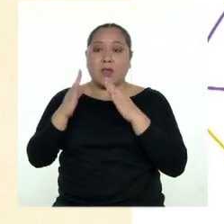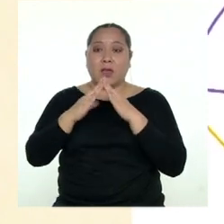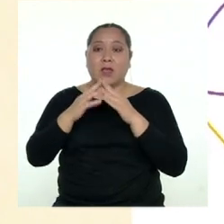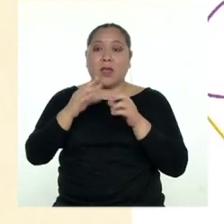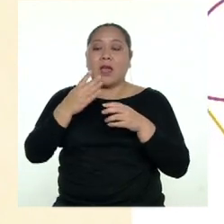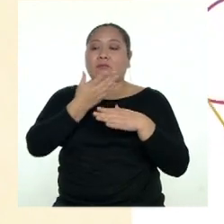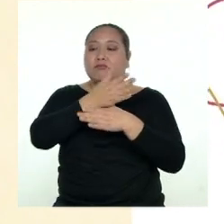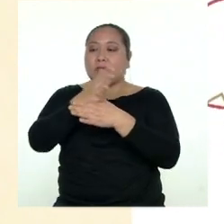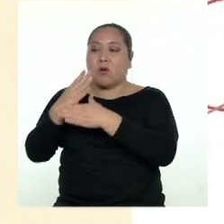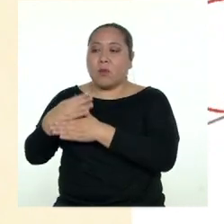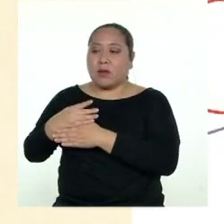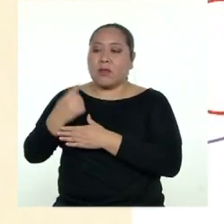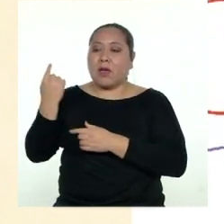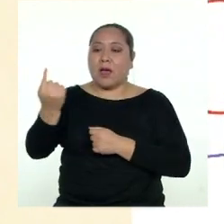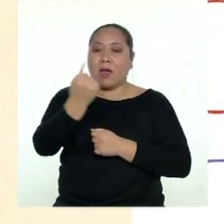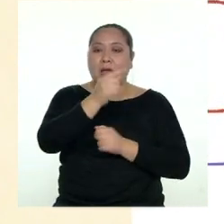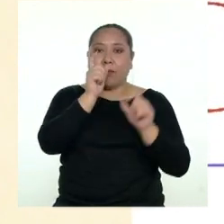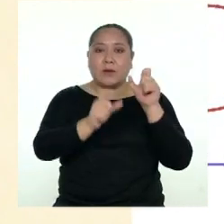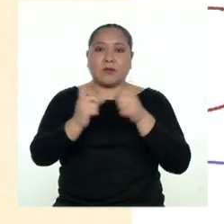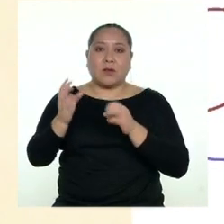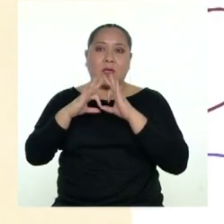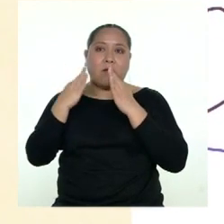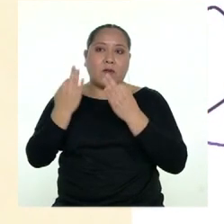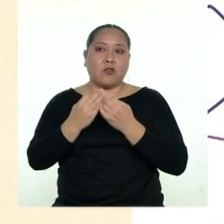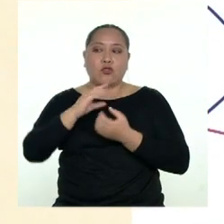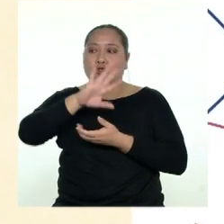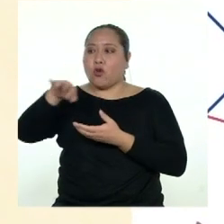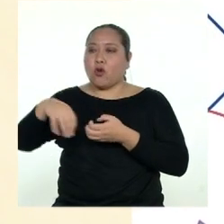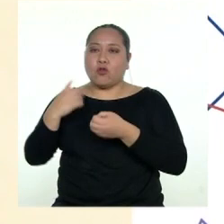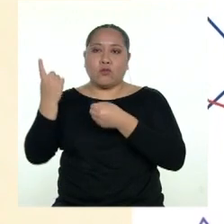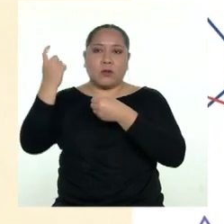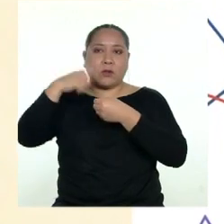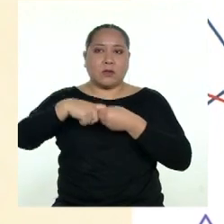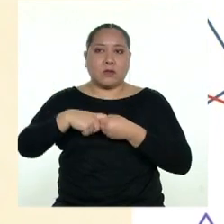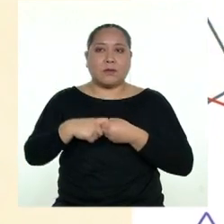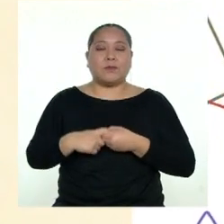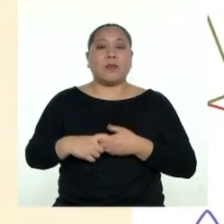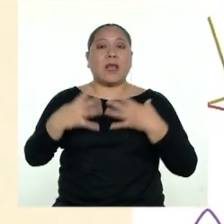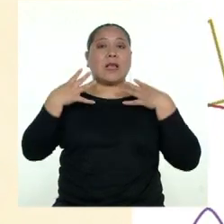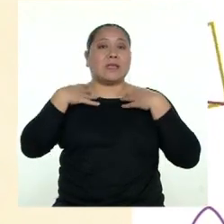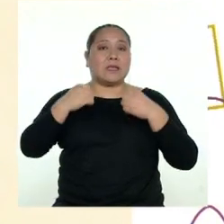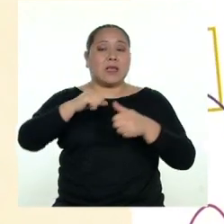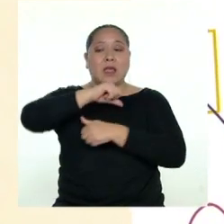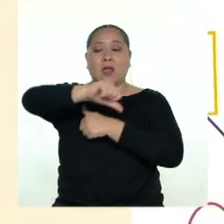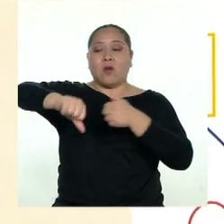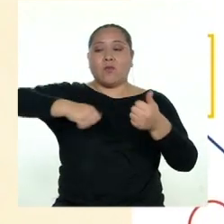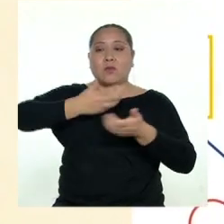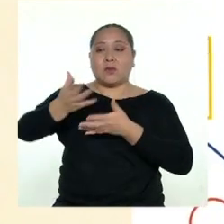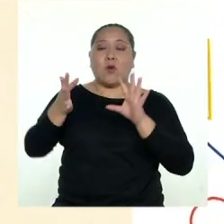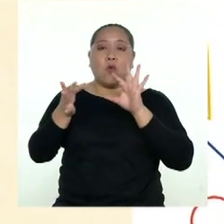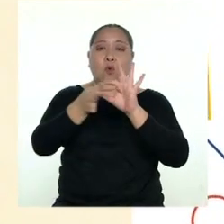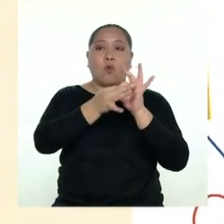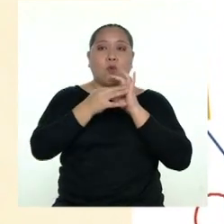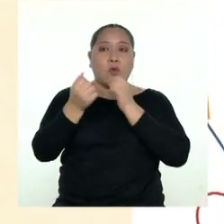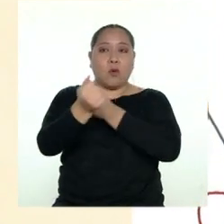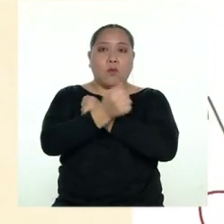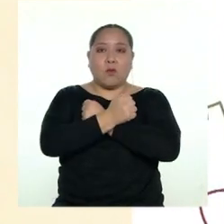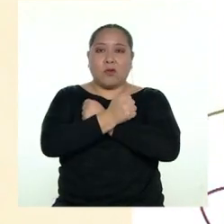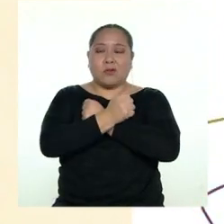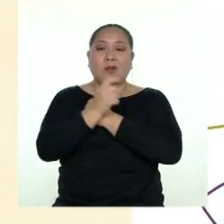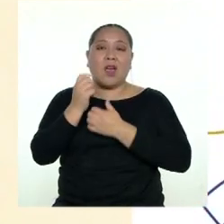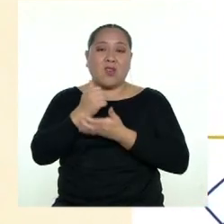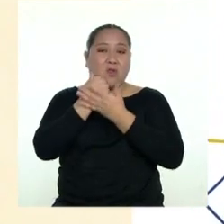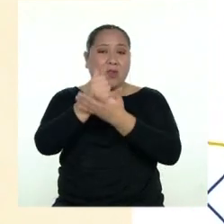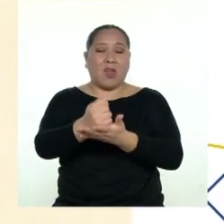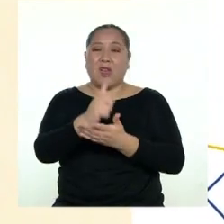cada integrante de la familia. Participemos todas y todos. La sana convivencia en unión y amor permitirá no vivir situaciones